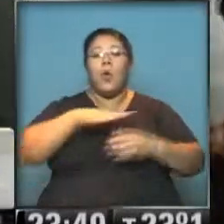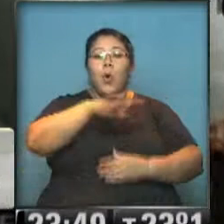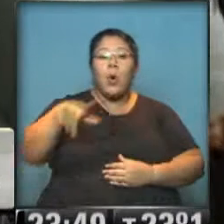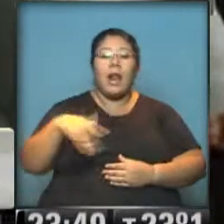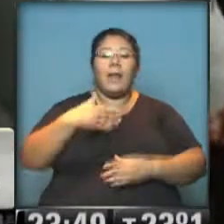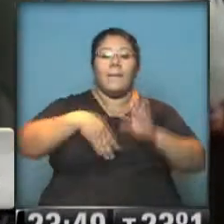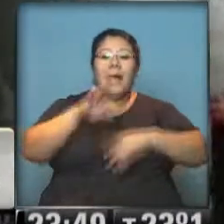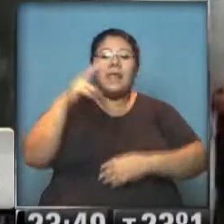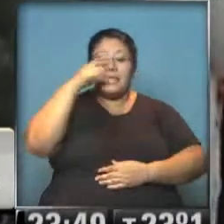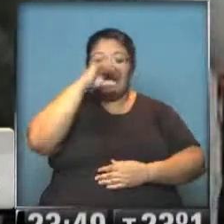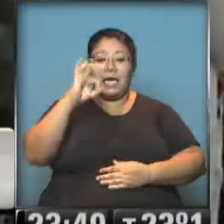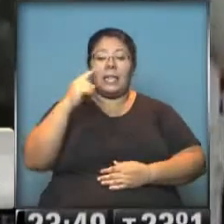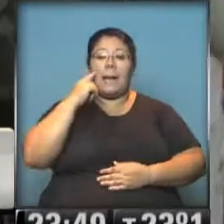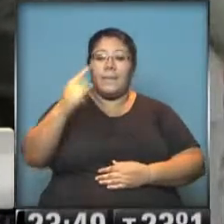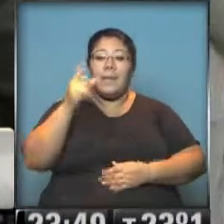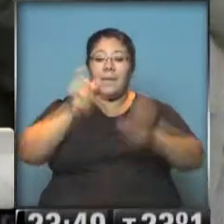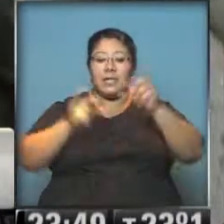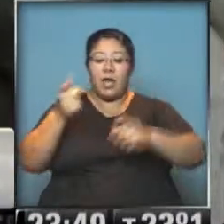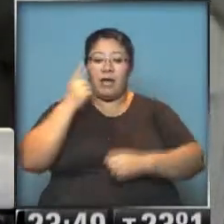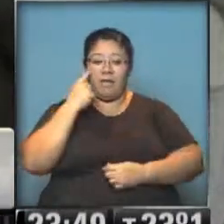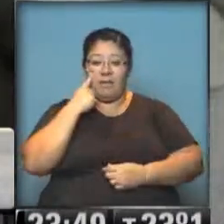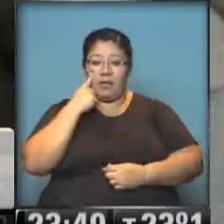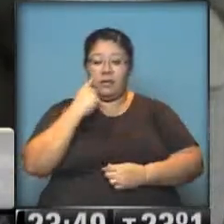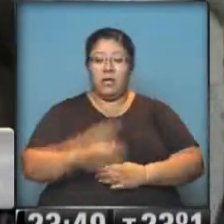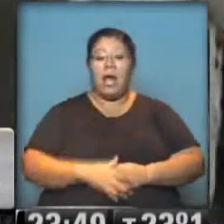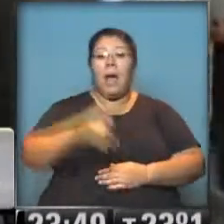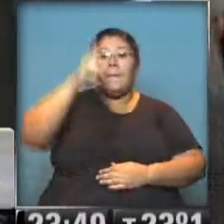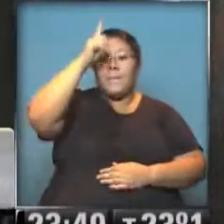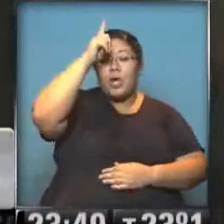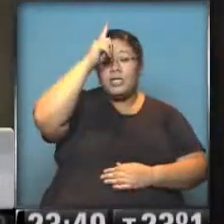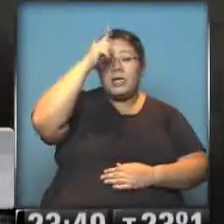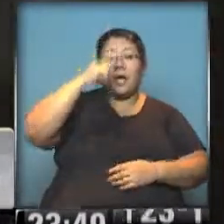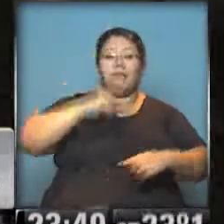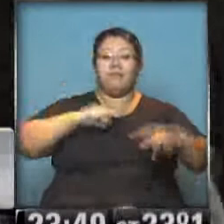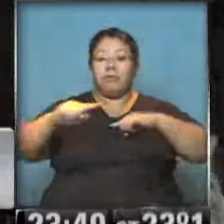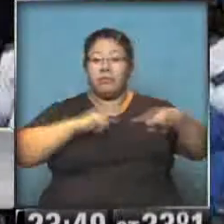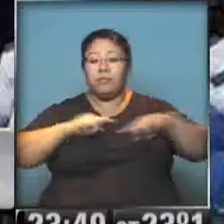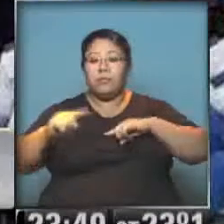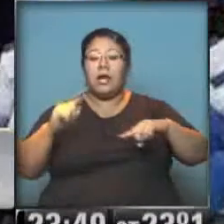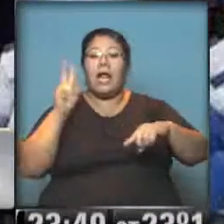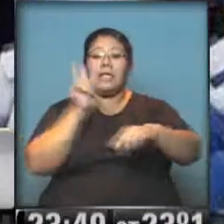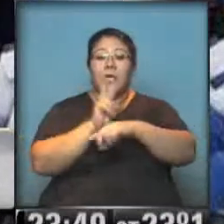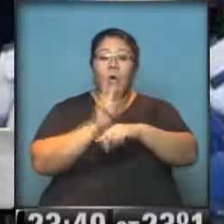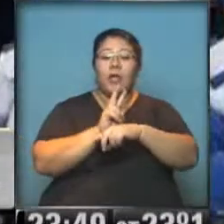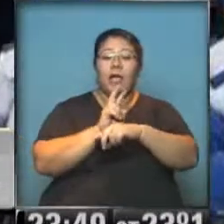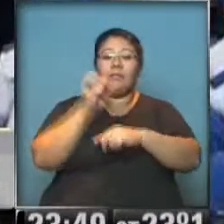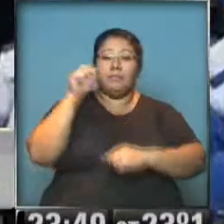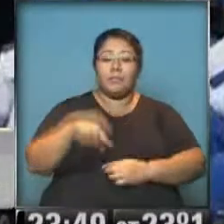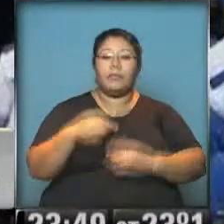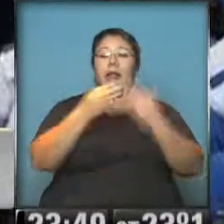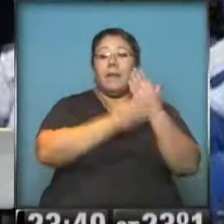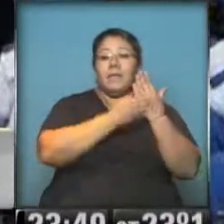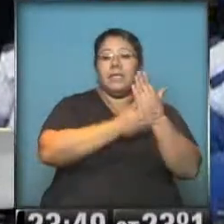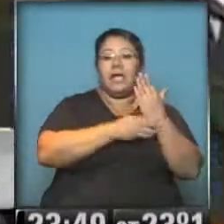policía de prevención local es una división de la bonaerense coordinada por la Superintendencia de Seguridad Local del Ministerio que conduce